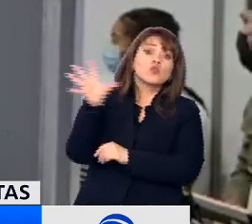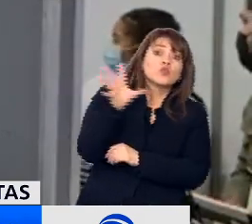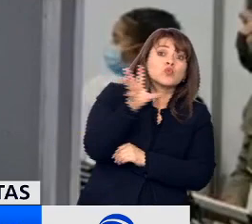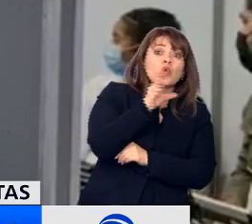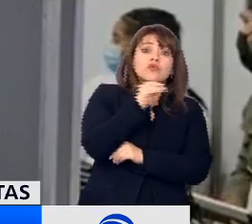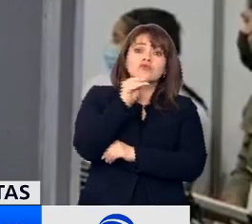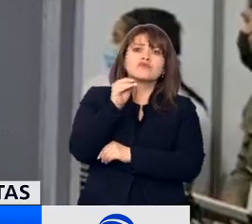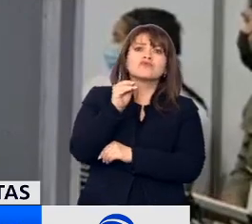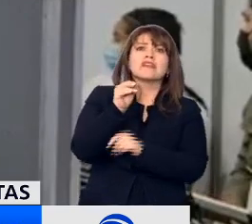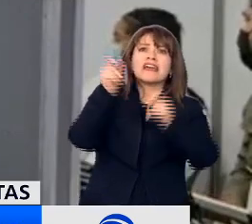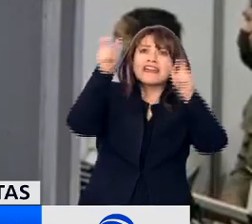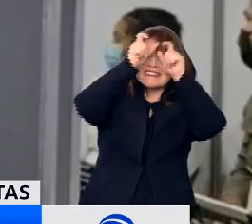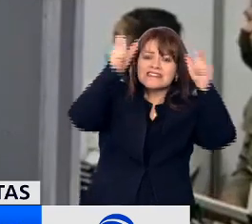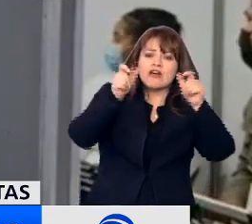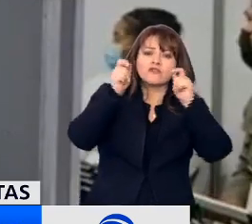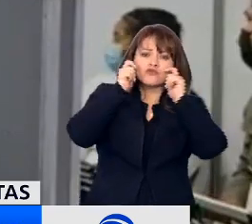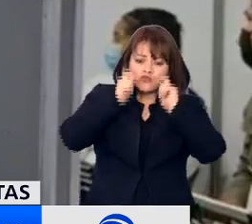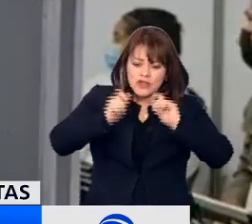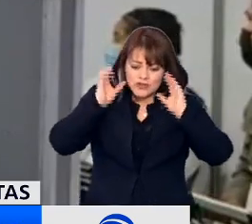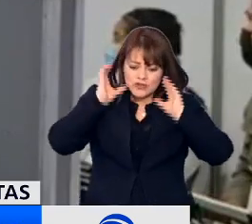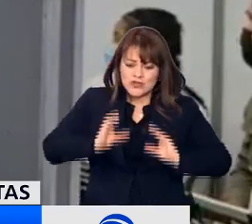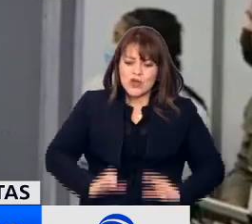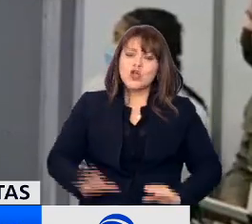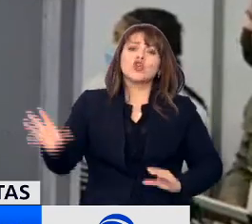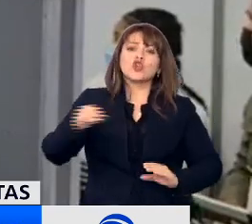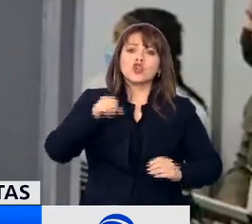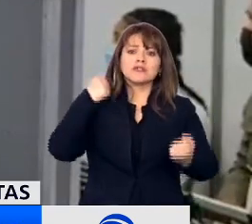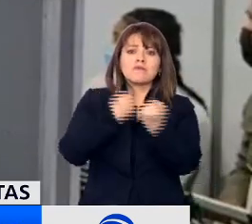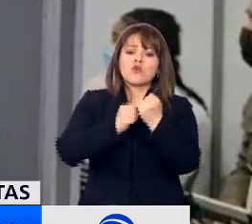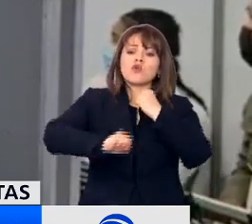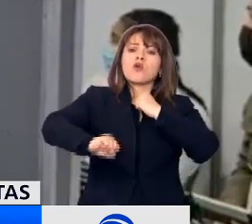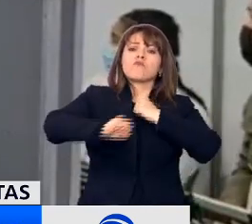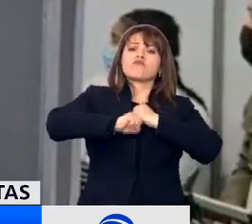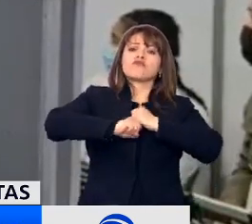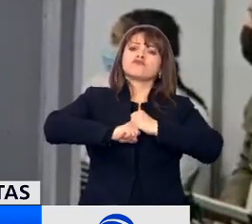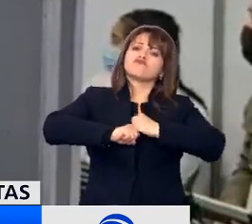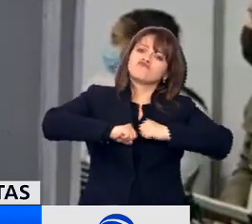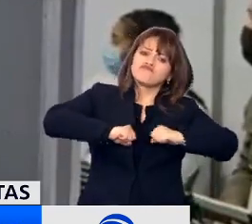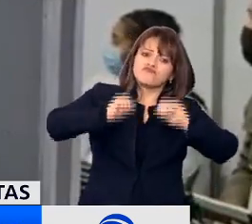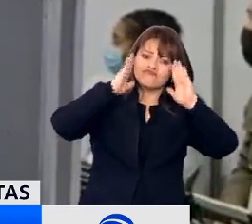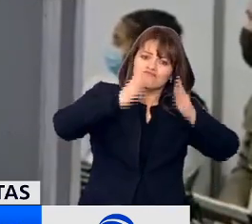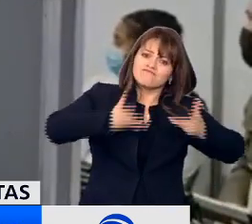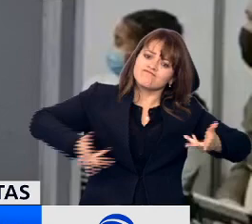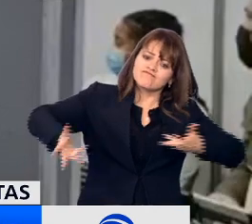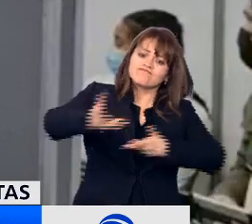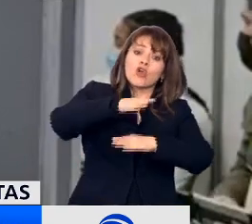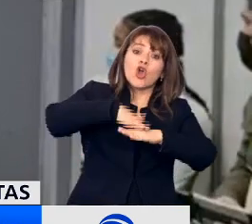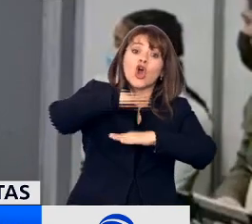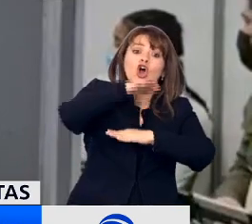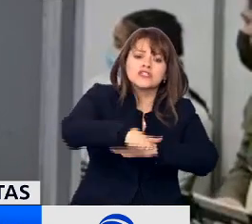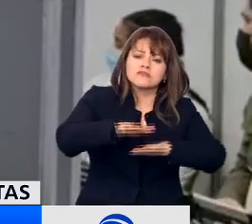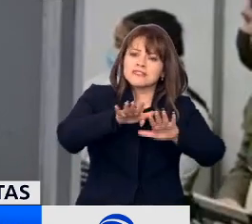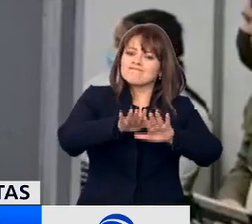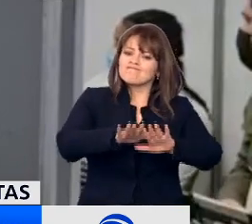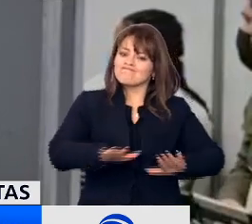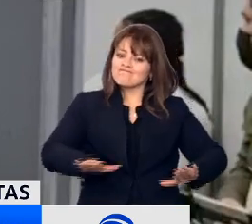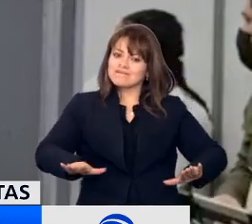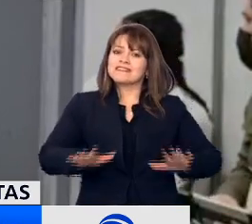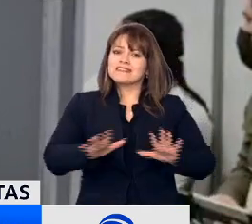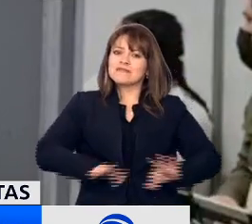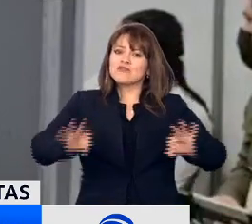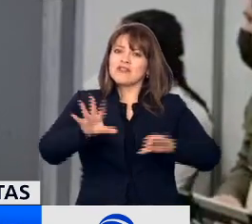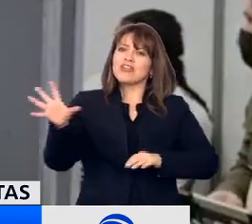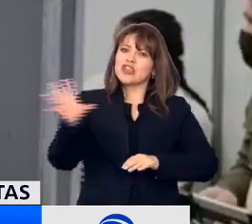los estados y los ciudadanos tenemos que colaborar para hacerle frente y sobre todo para que sus consecuencias sean